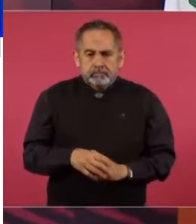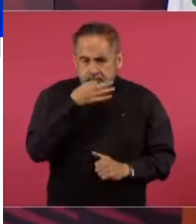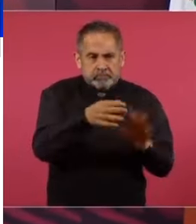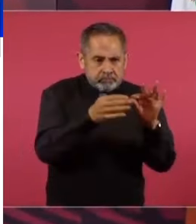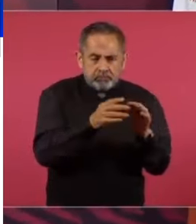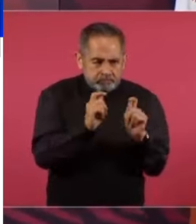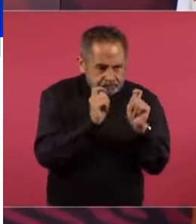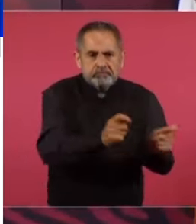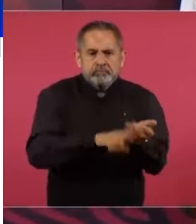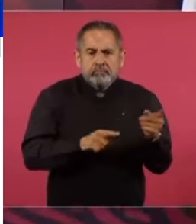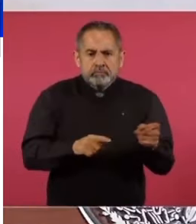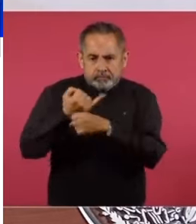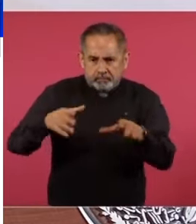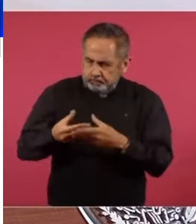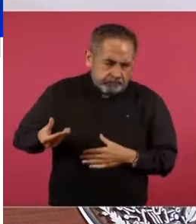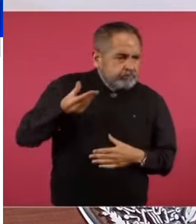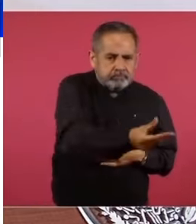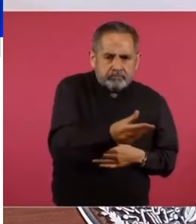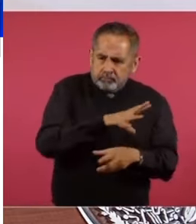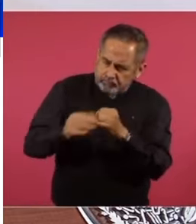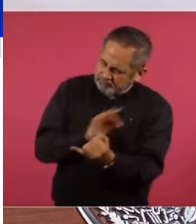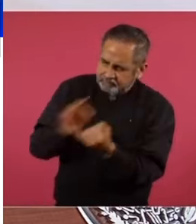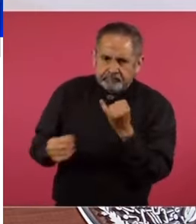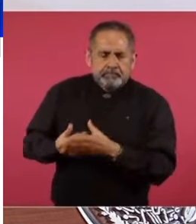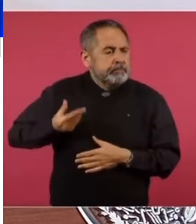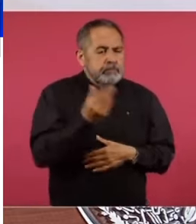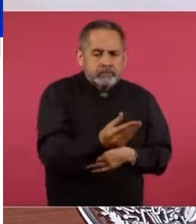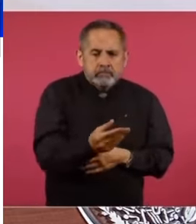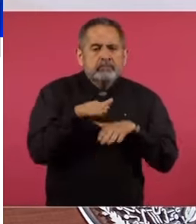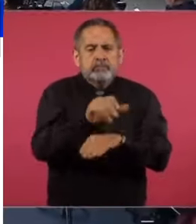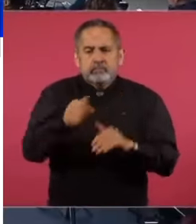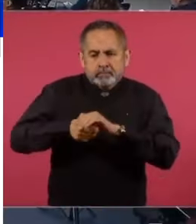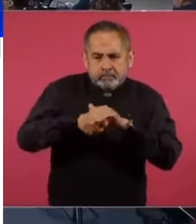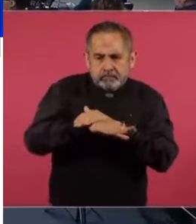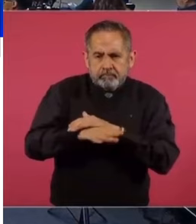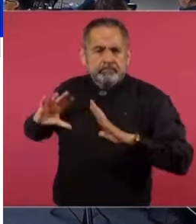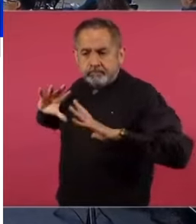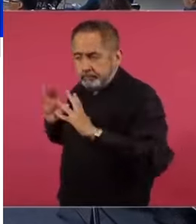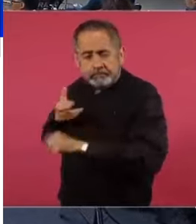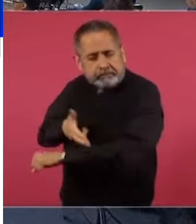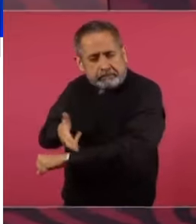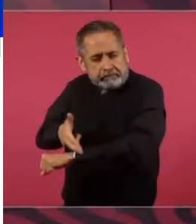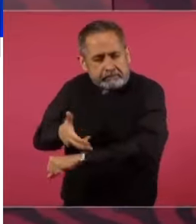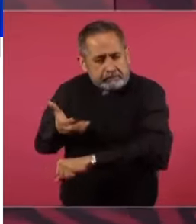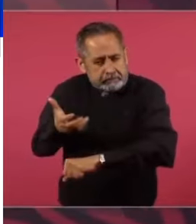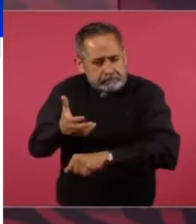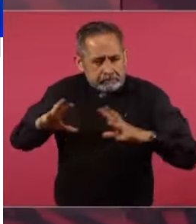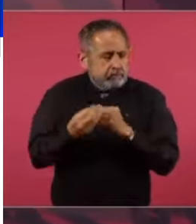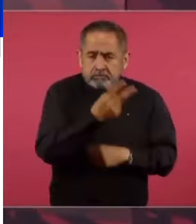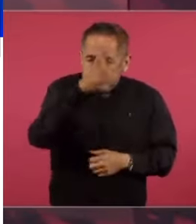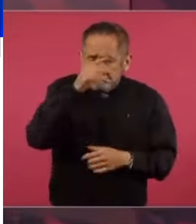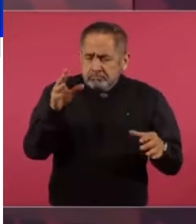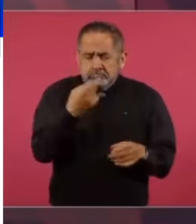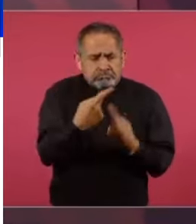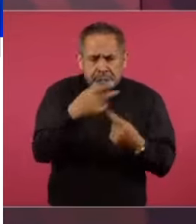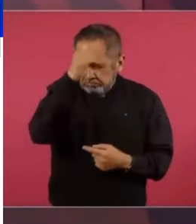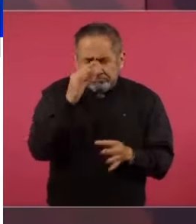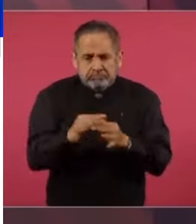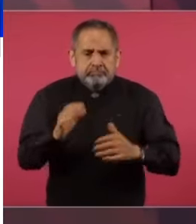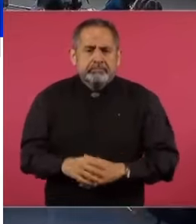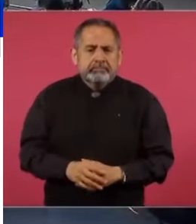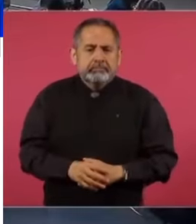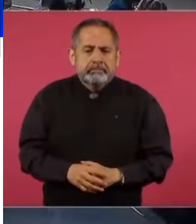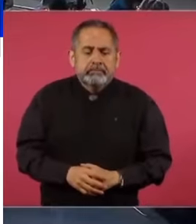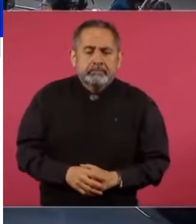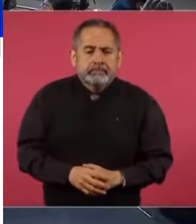dejar ya el informe último de todo lo que estamos haciendo. Ese fue el acuerdo.